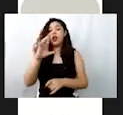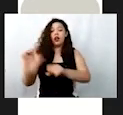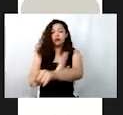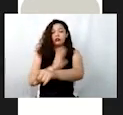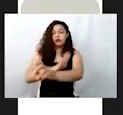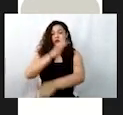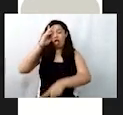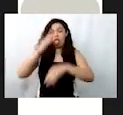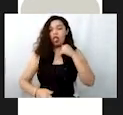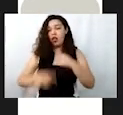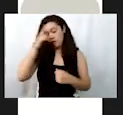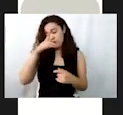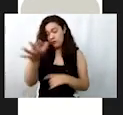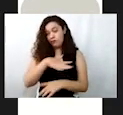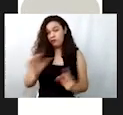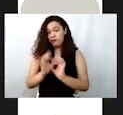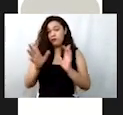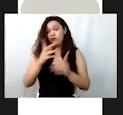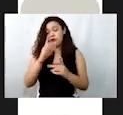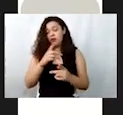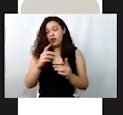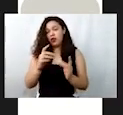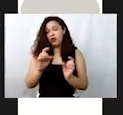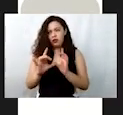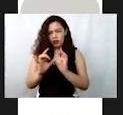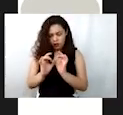los clientes en situación de vulnerabilidad.